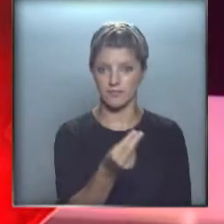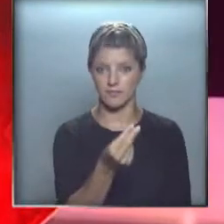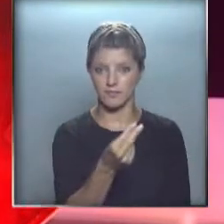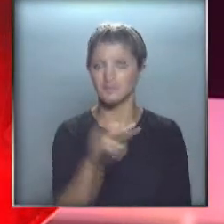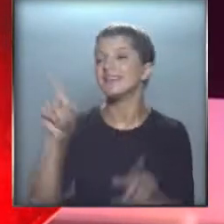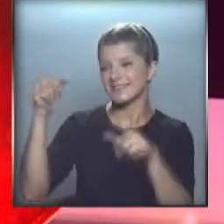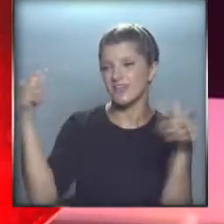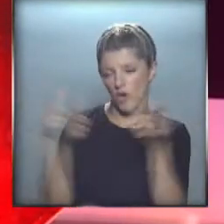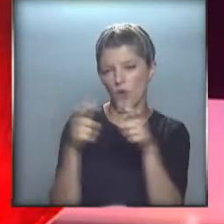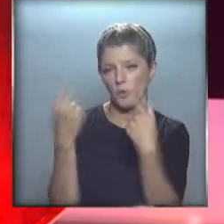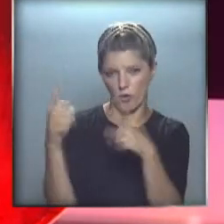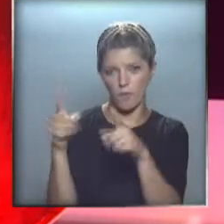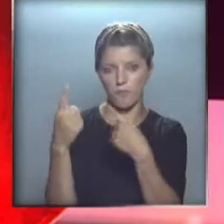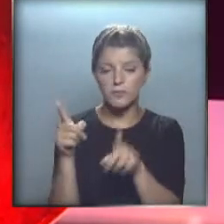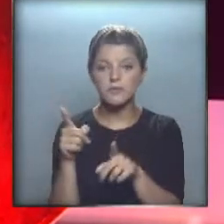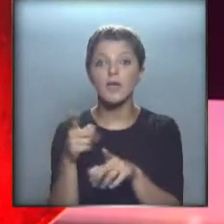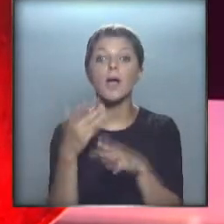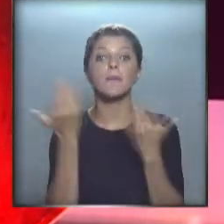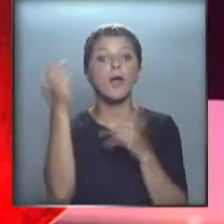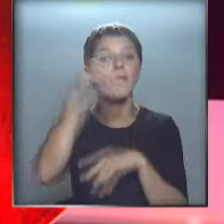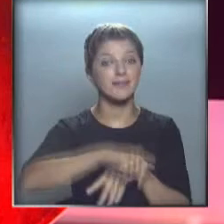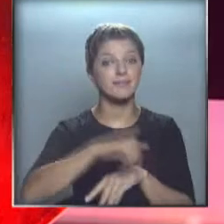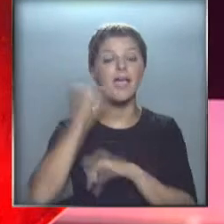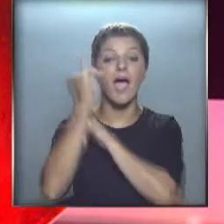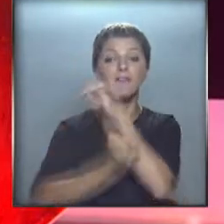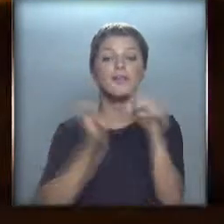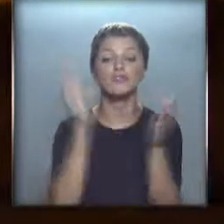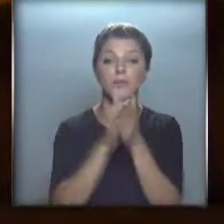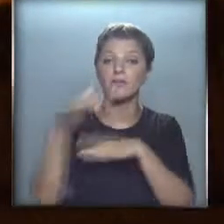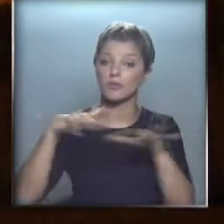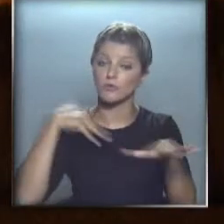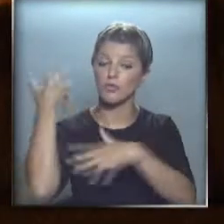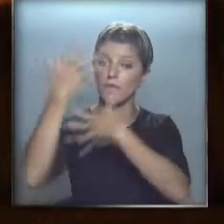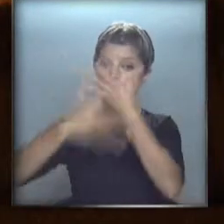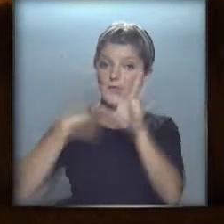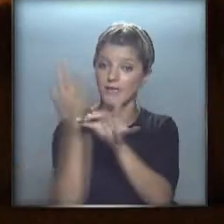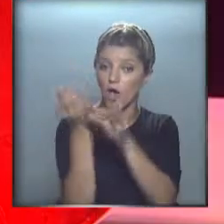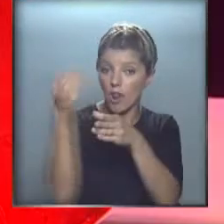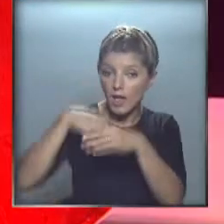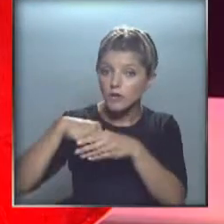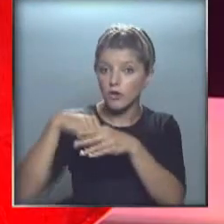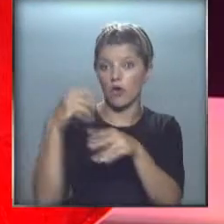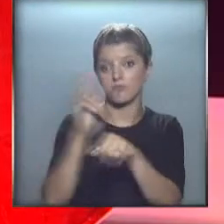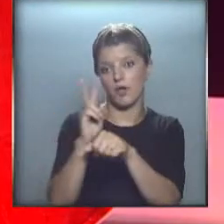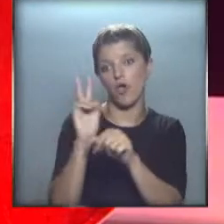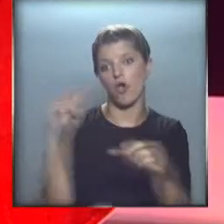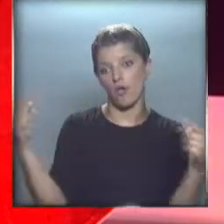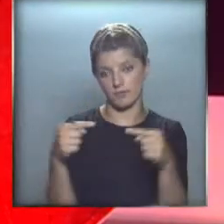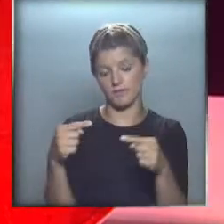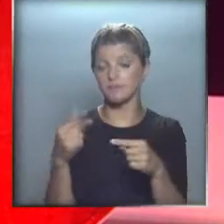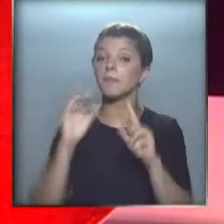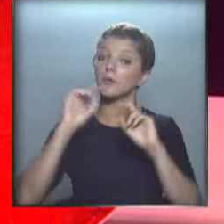un disco, pero que trata justamente el tema anti-bullying y toda la cuestión social que